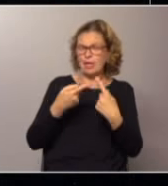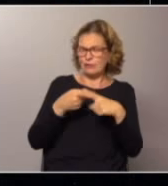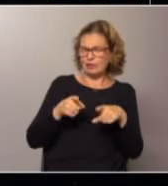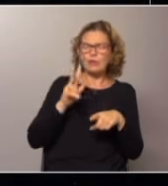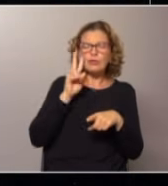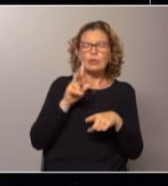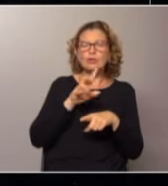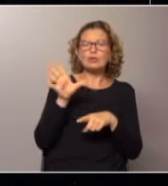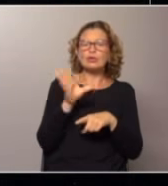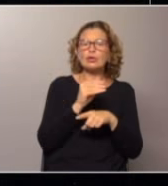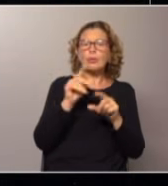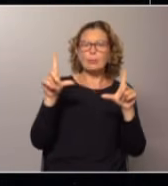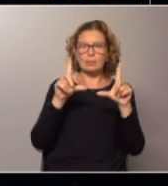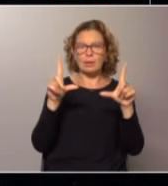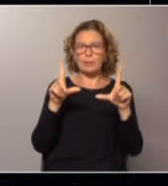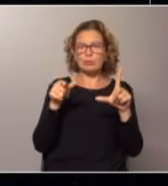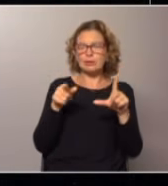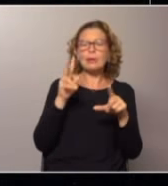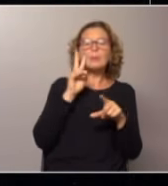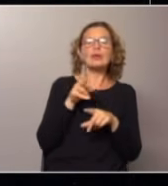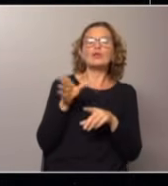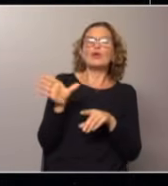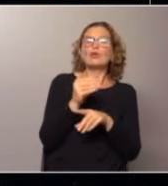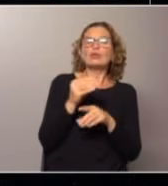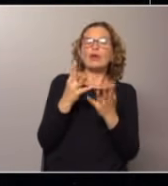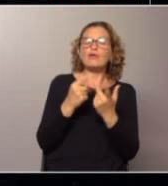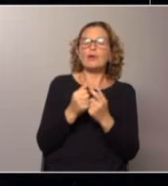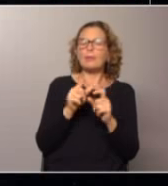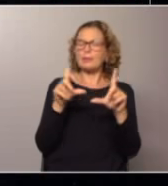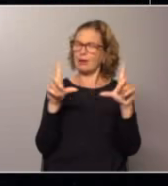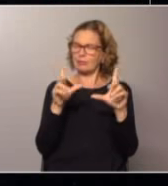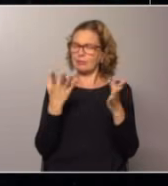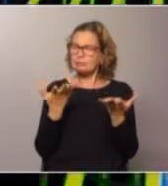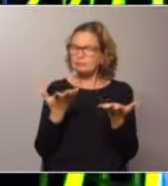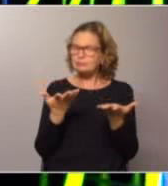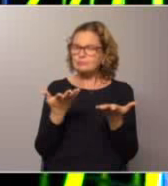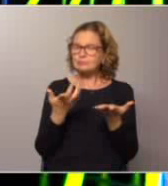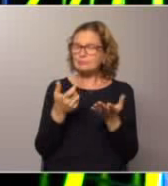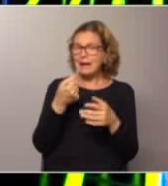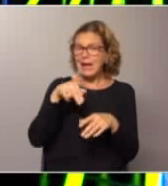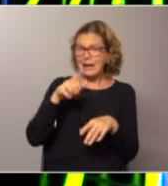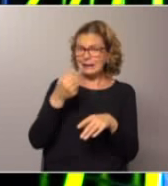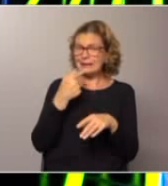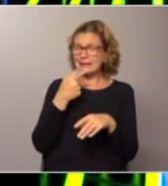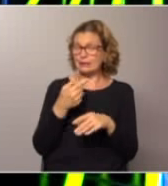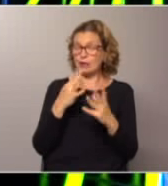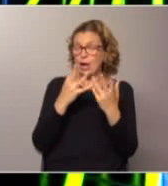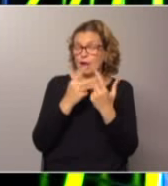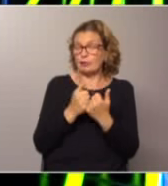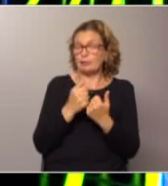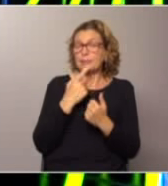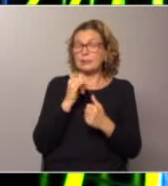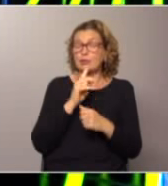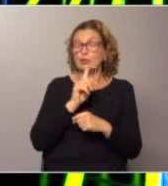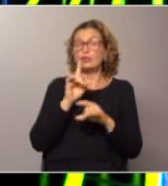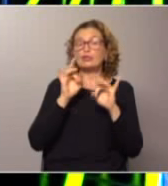todos los programas es que ustedes están tratando de mirar esto de otra manera y además de lo que decía recién ha de de toda la operativa a la forma que no